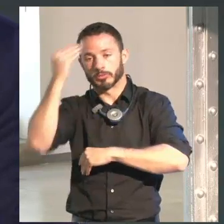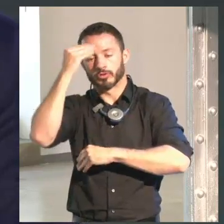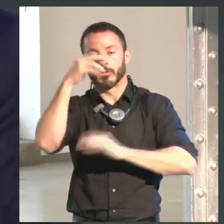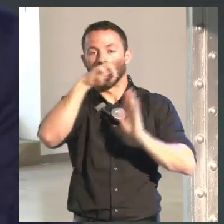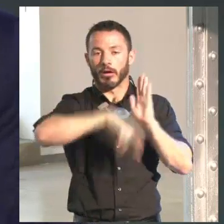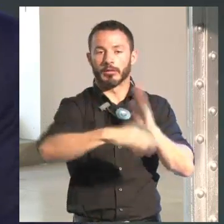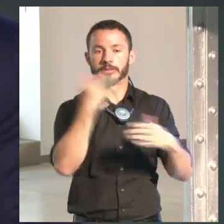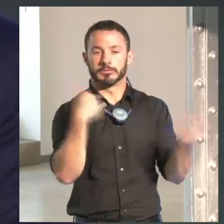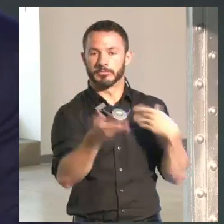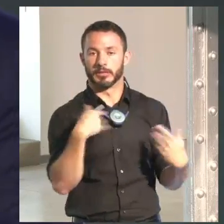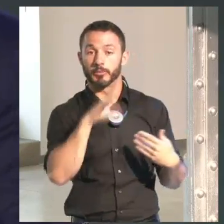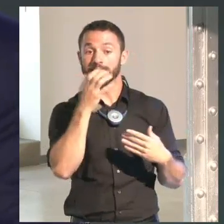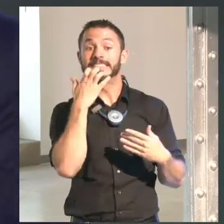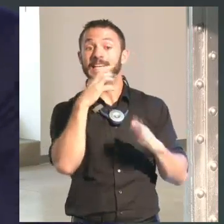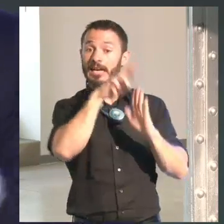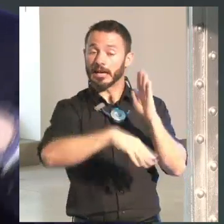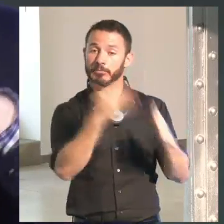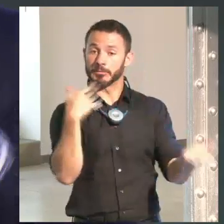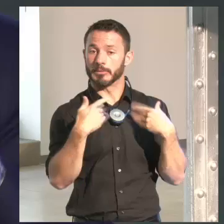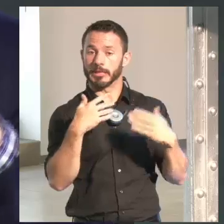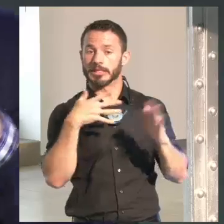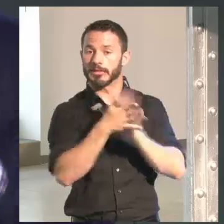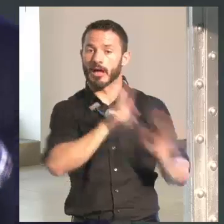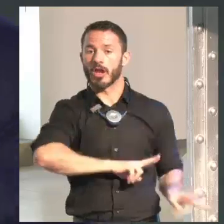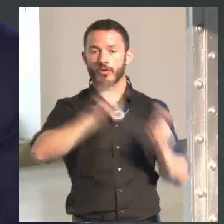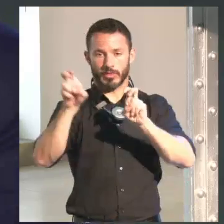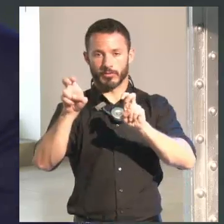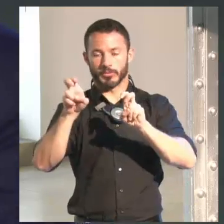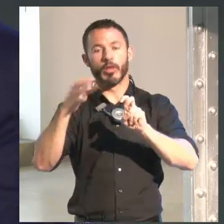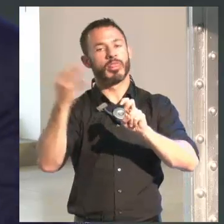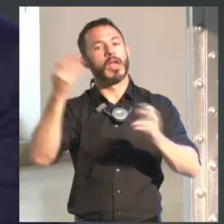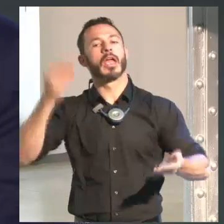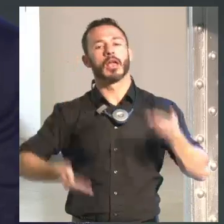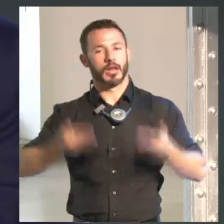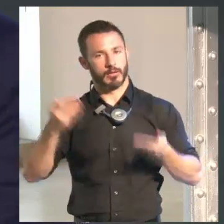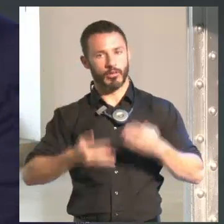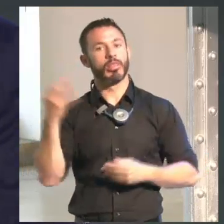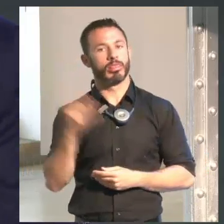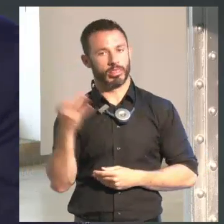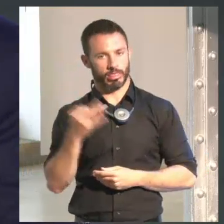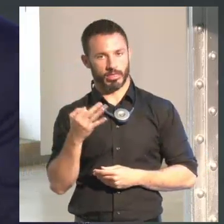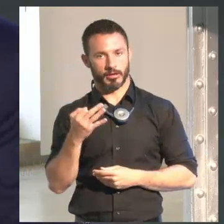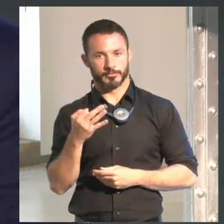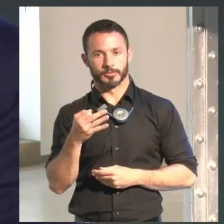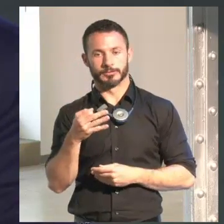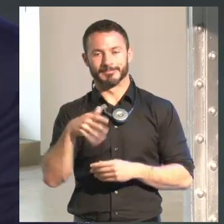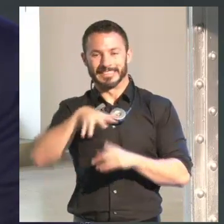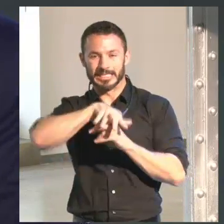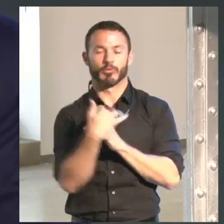decir, desregulación es innovación. El equilibrio también tiene que estar ahí. Entonces, estamos en un momento